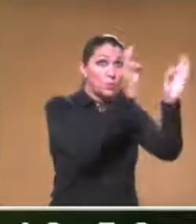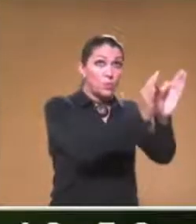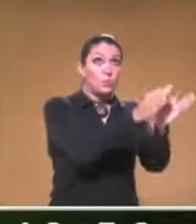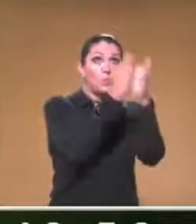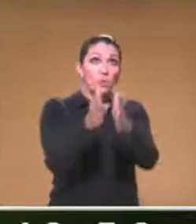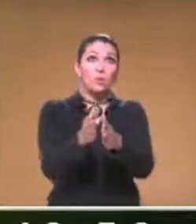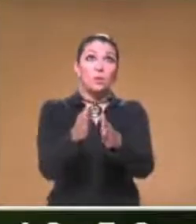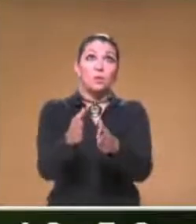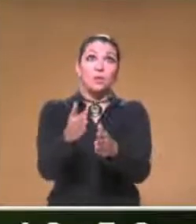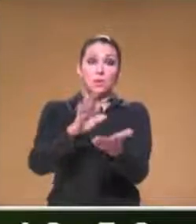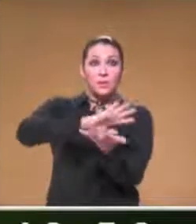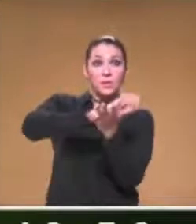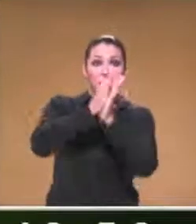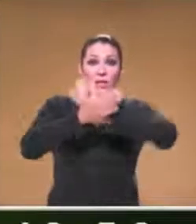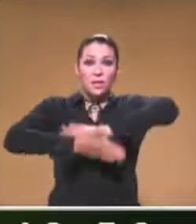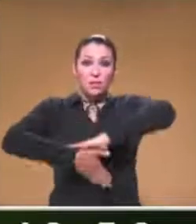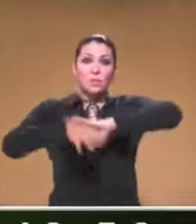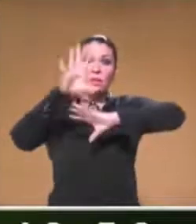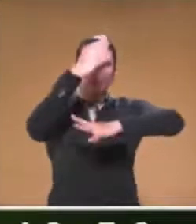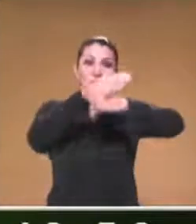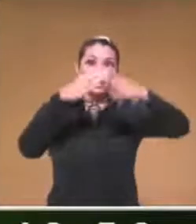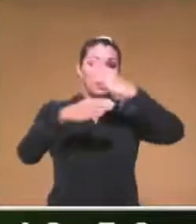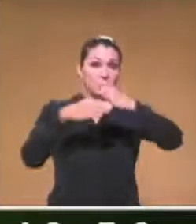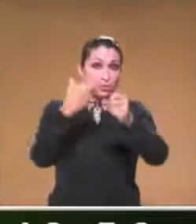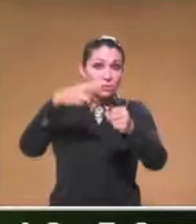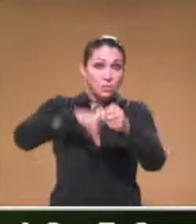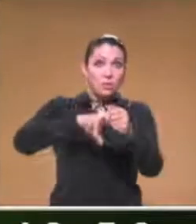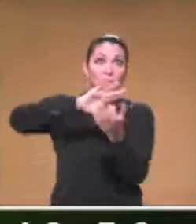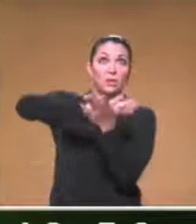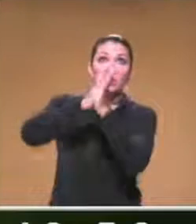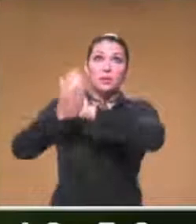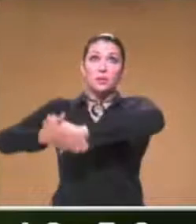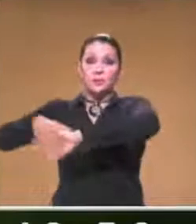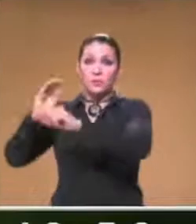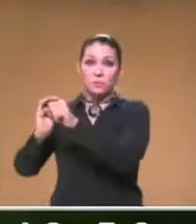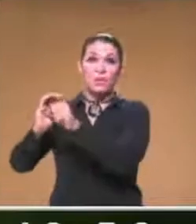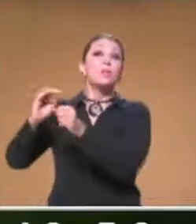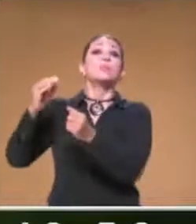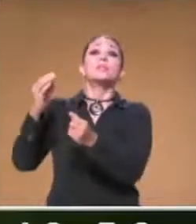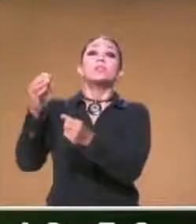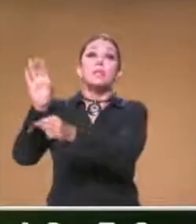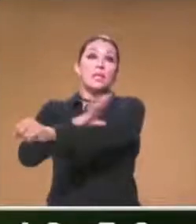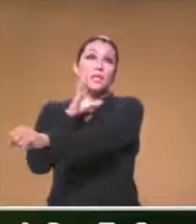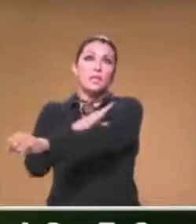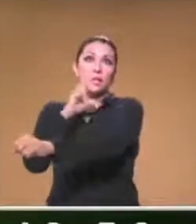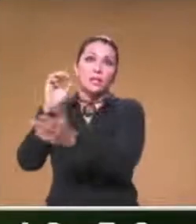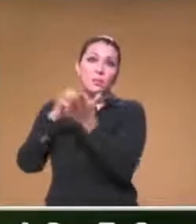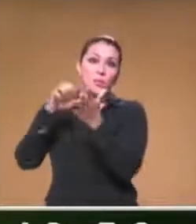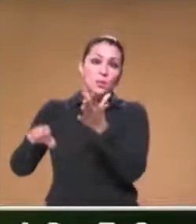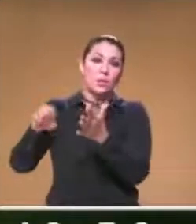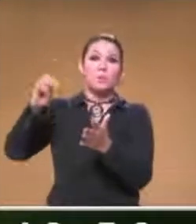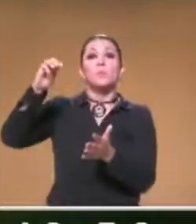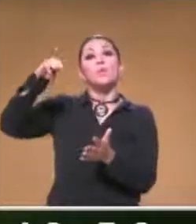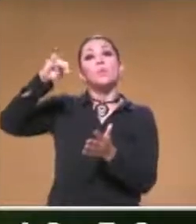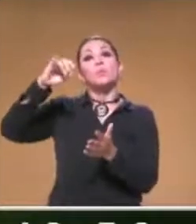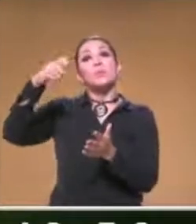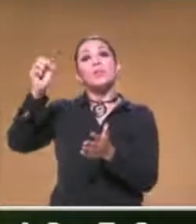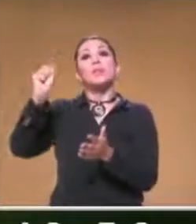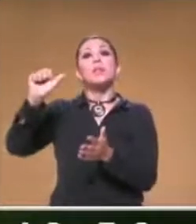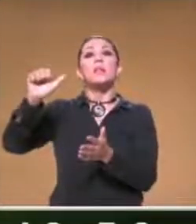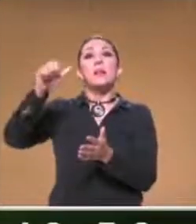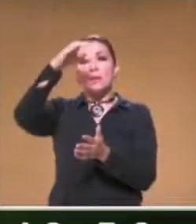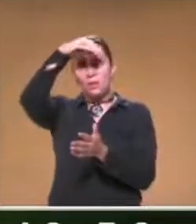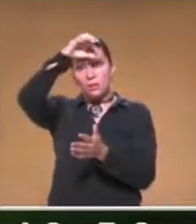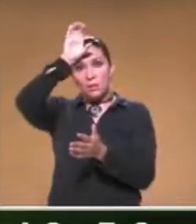Actividades de este espacio, la minería, los energéticos y la industria. Tenemos en energéticos al gas natural, al petróleo